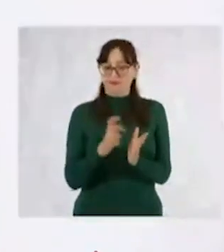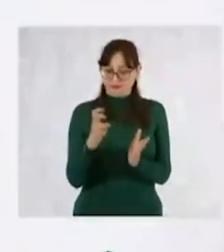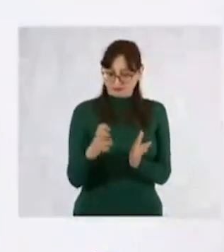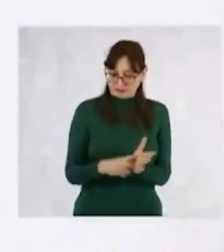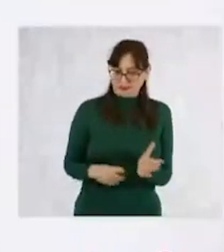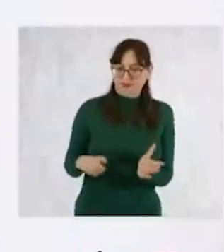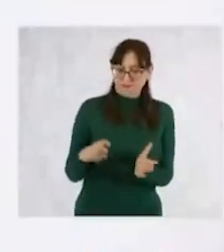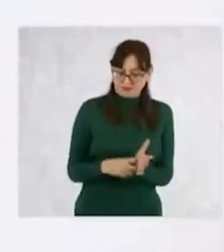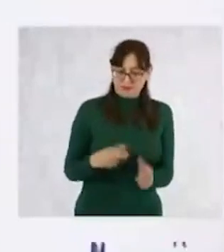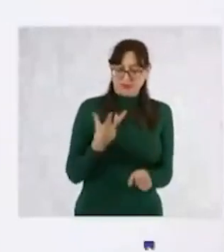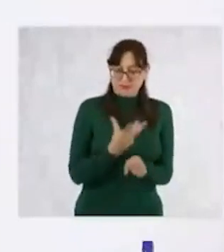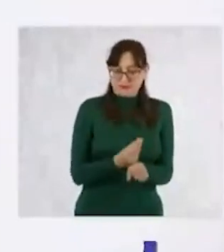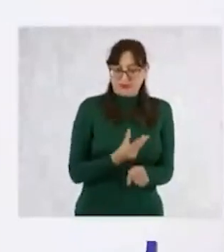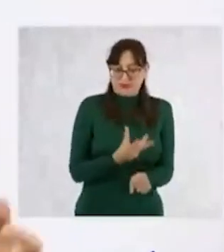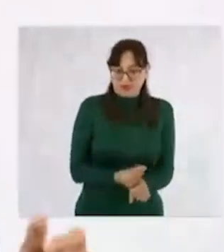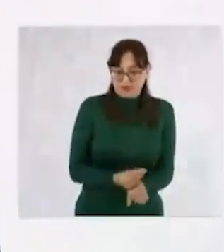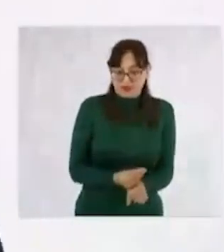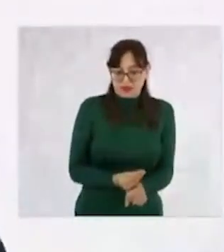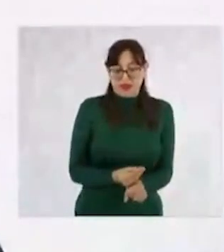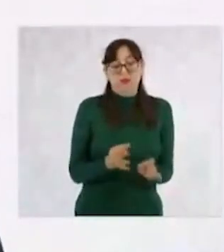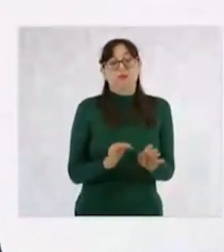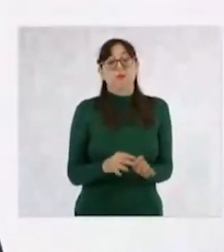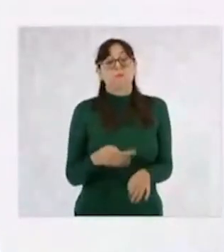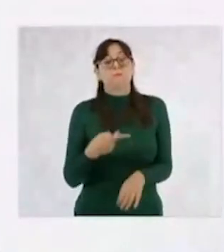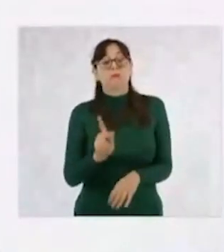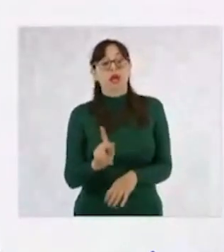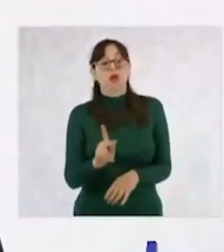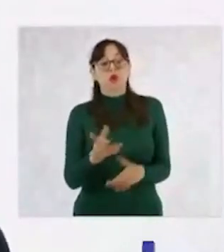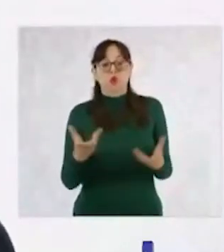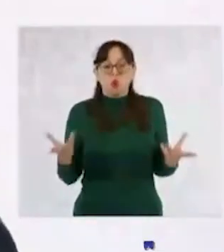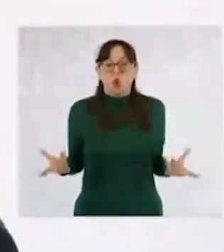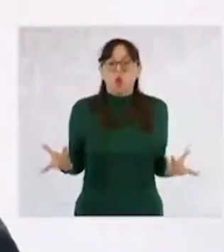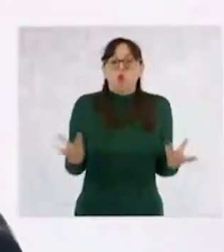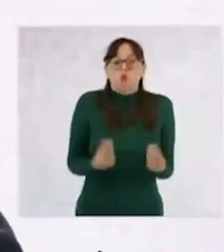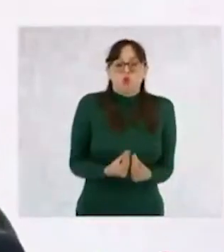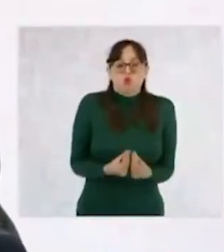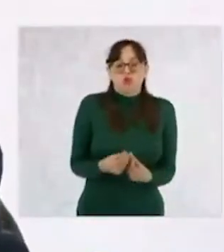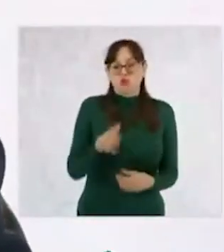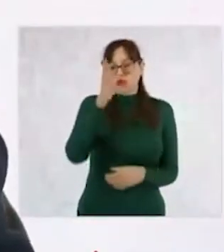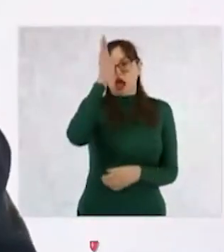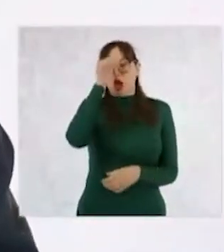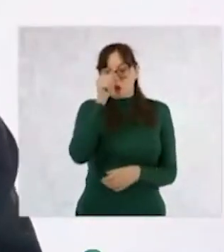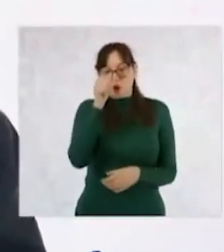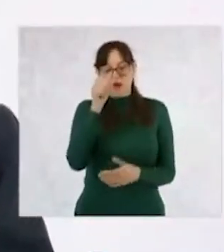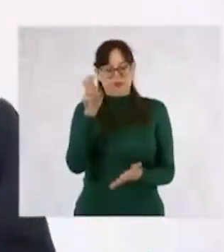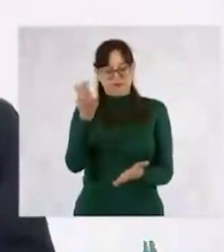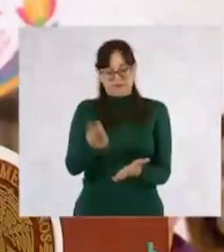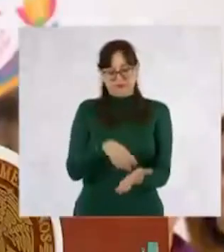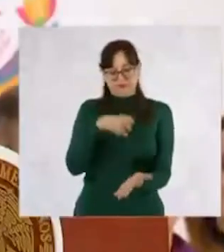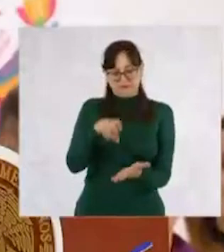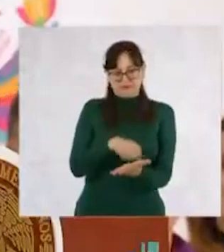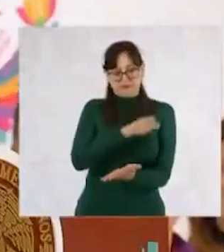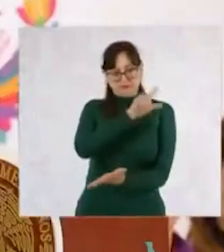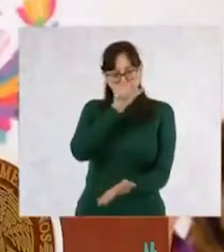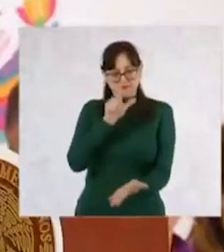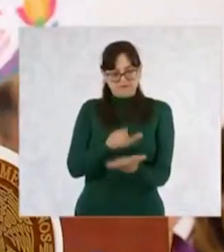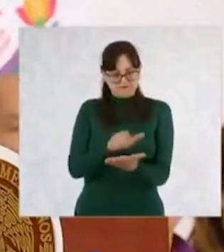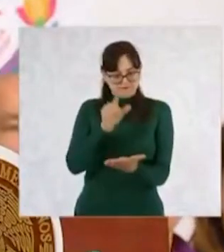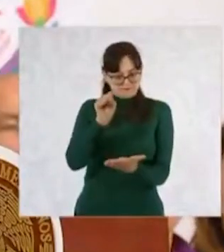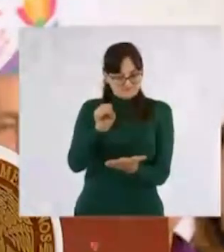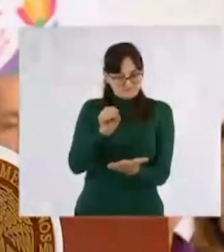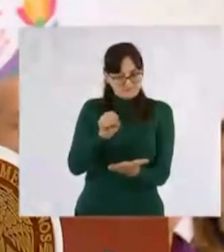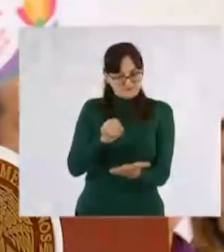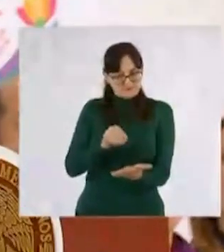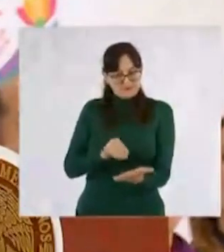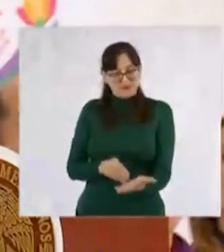empresarial en desarrollo económico y relocalización presentes en esta conferencia y precisamente uno de ellos Carlos García de América